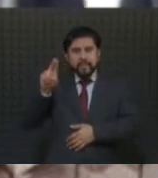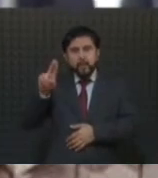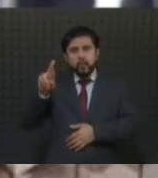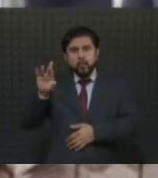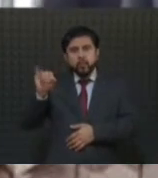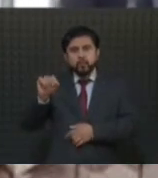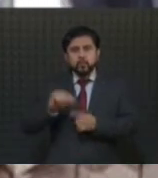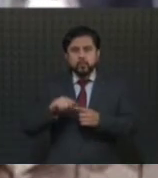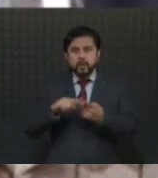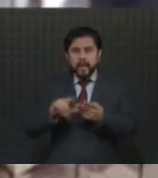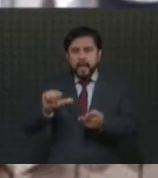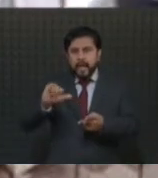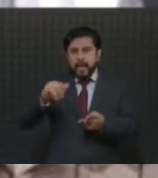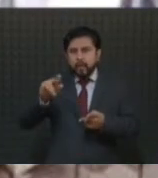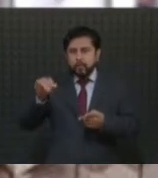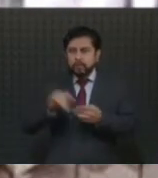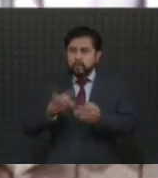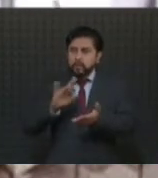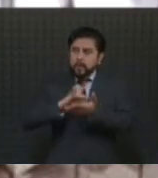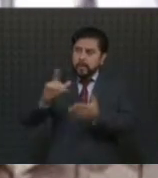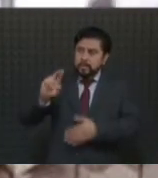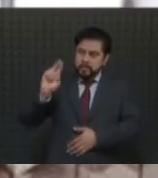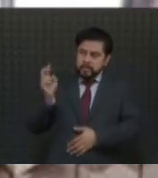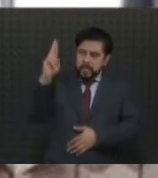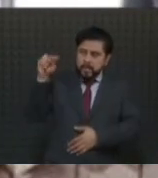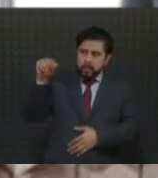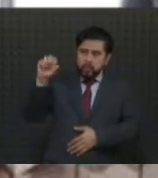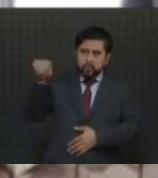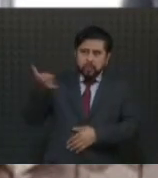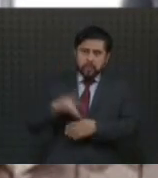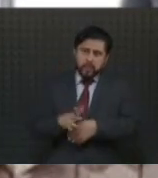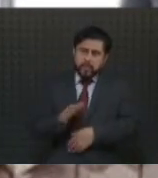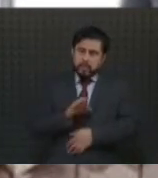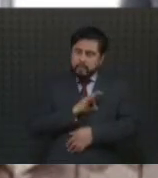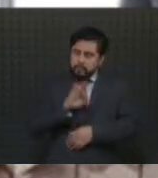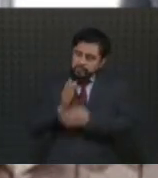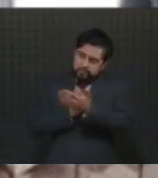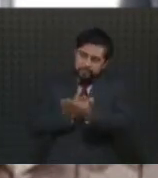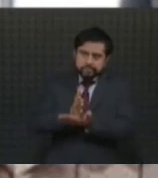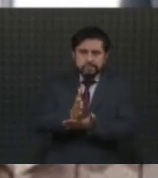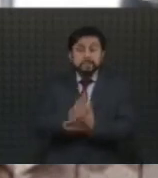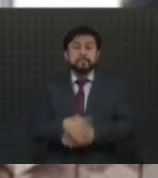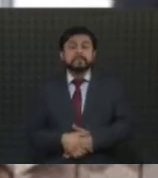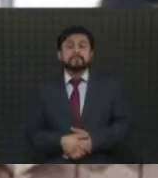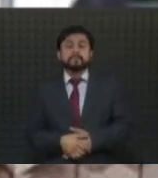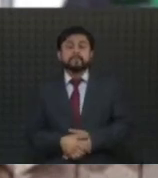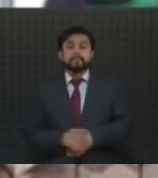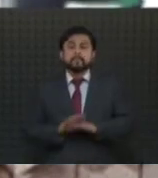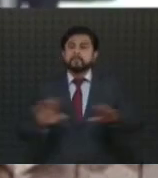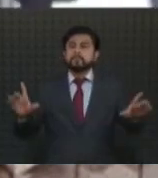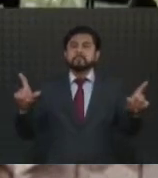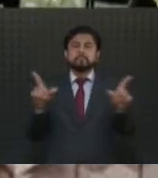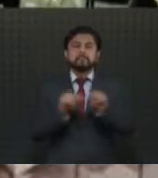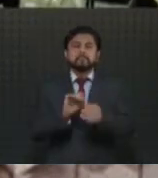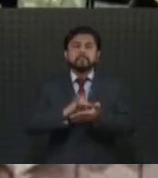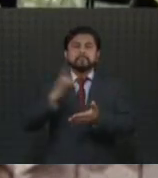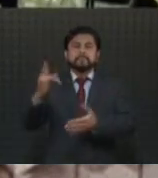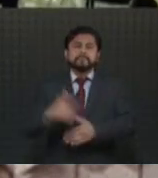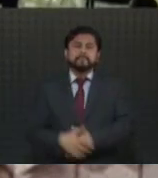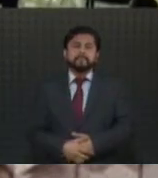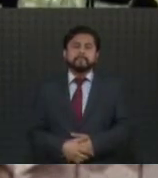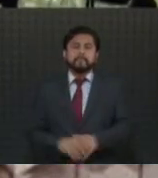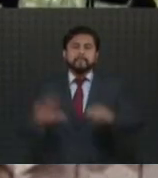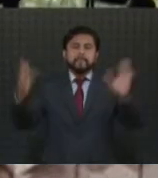es gracias a que la universidad nos cede ese espacio para el Pilares y para el acceso. Pues es cuanto, muchas gracias.